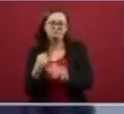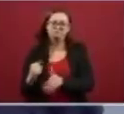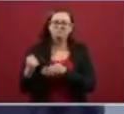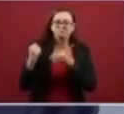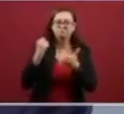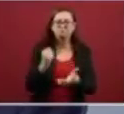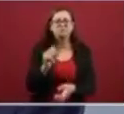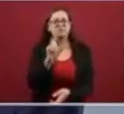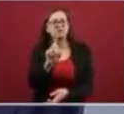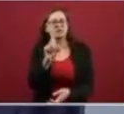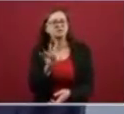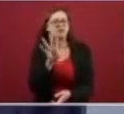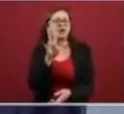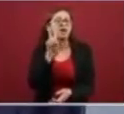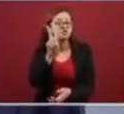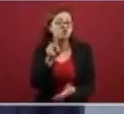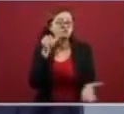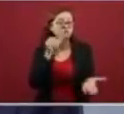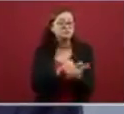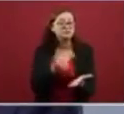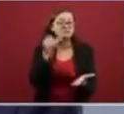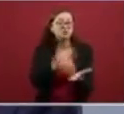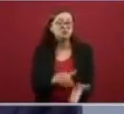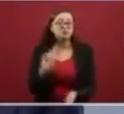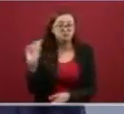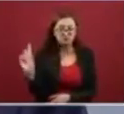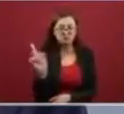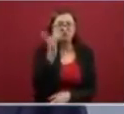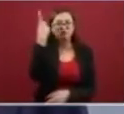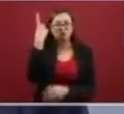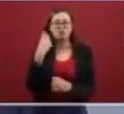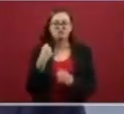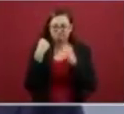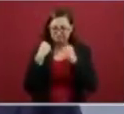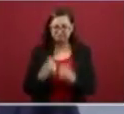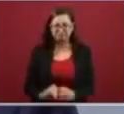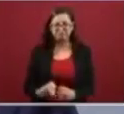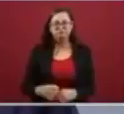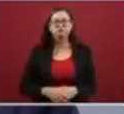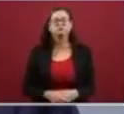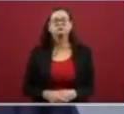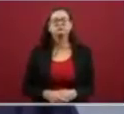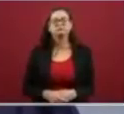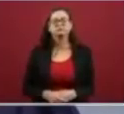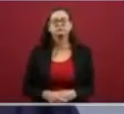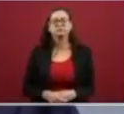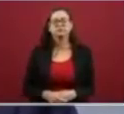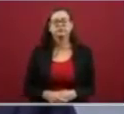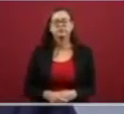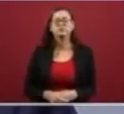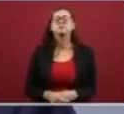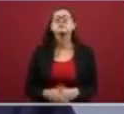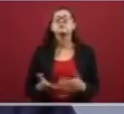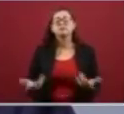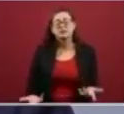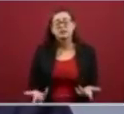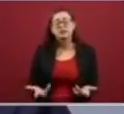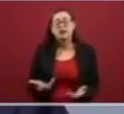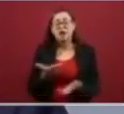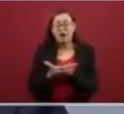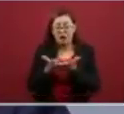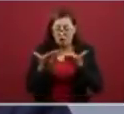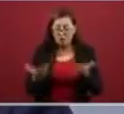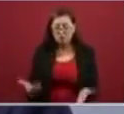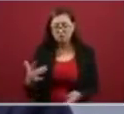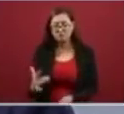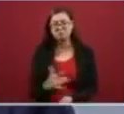mil millones de dólares. Inclusive agradezco que estén presentes